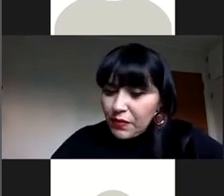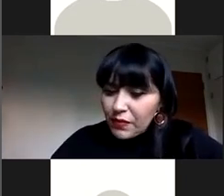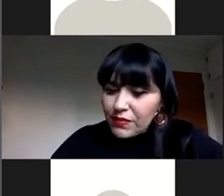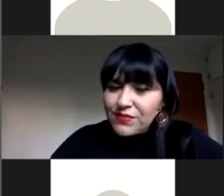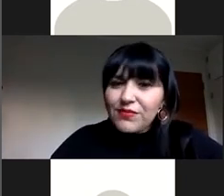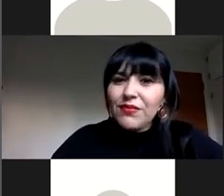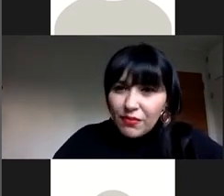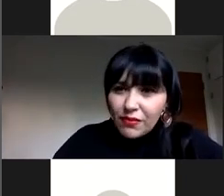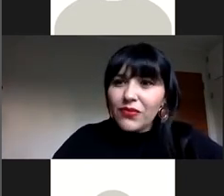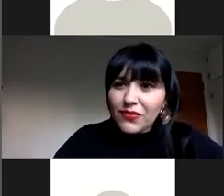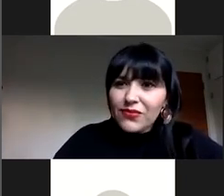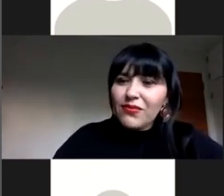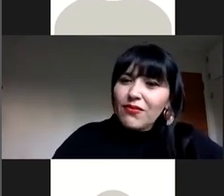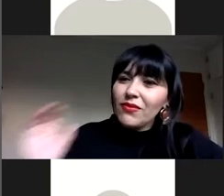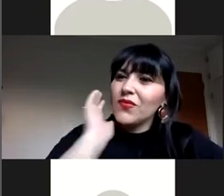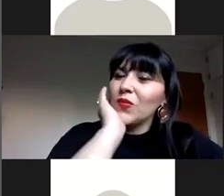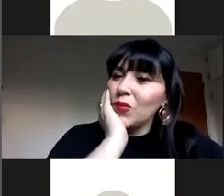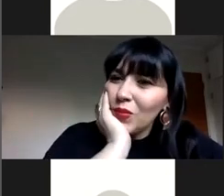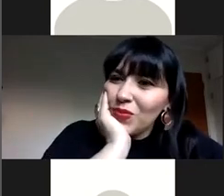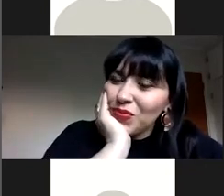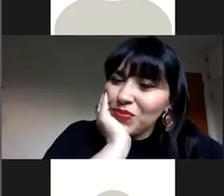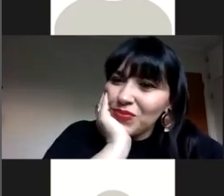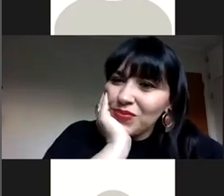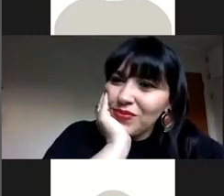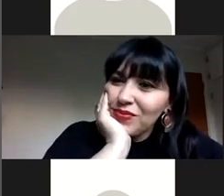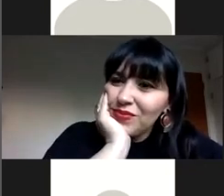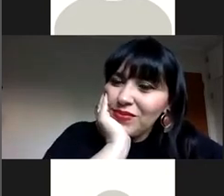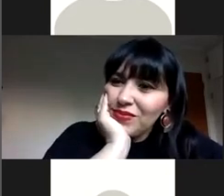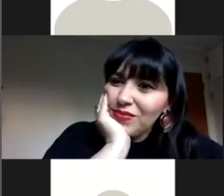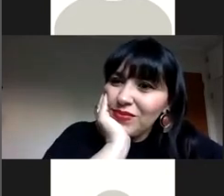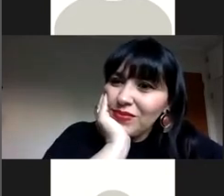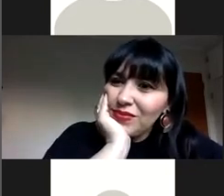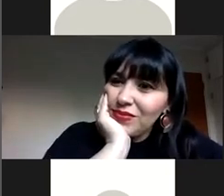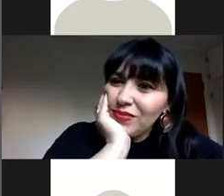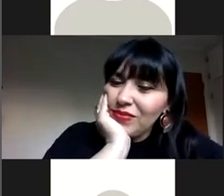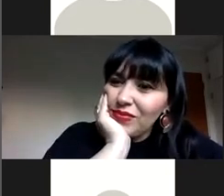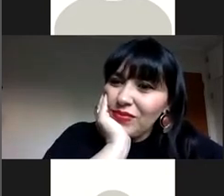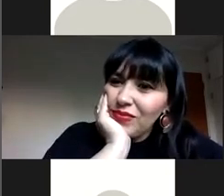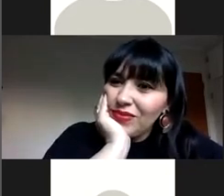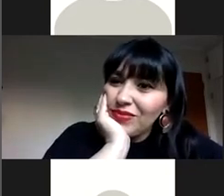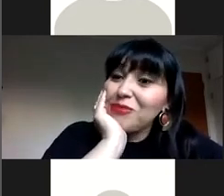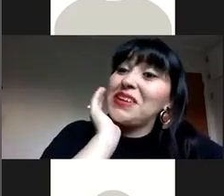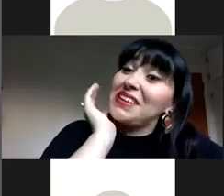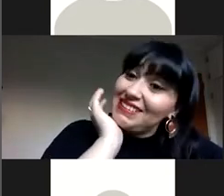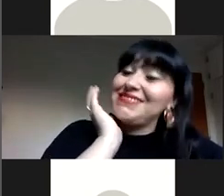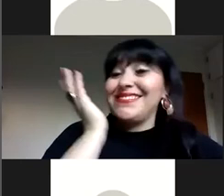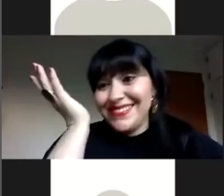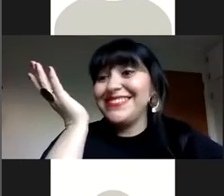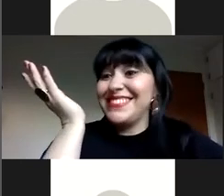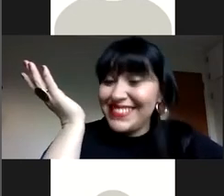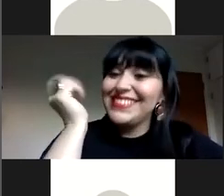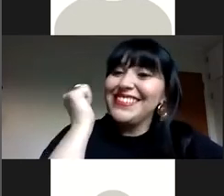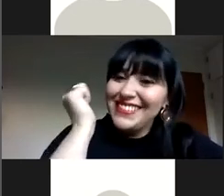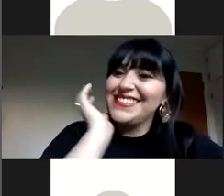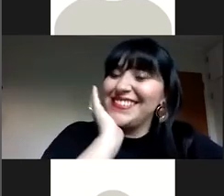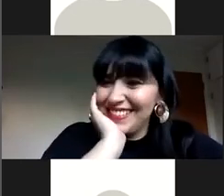natalidad. Es impredecible, pero creo que puede aumentar al existir más contacto, fíjate. Yo también pienso que